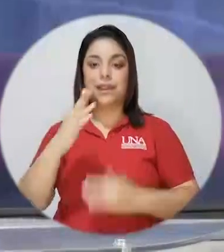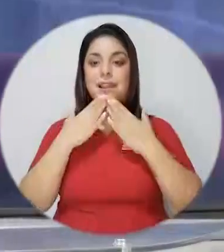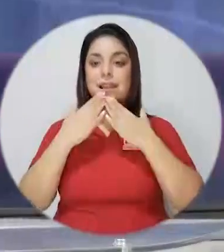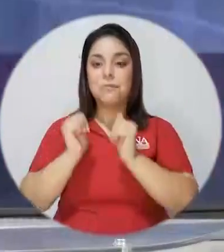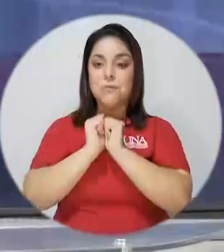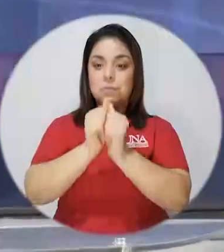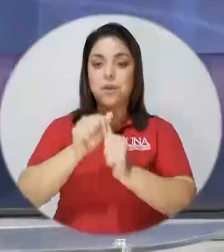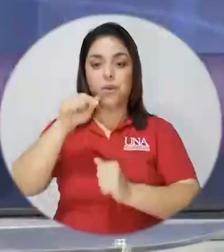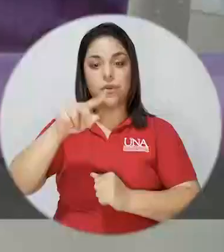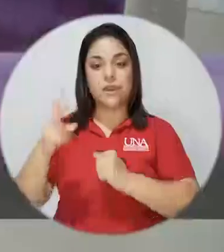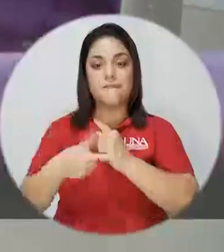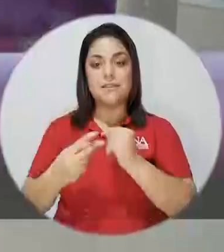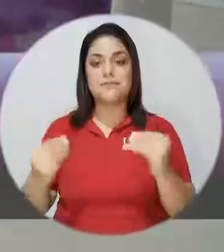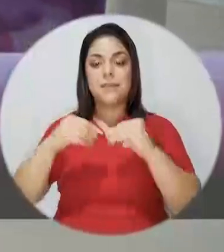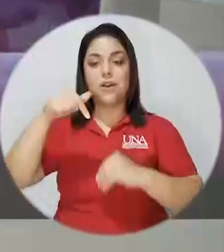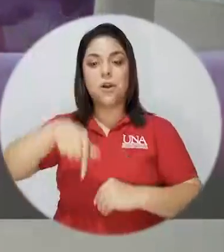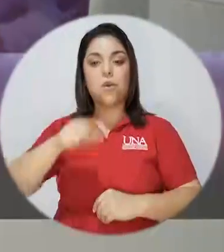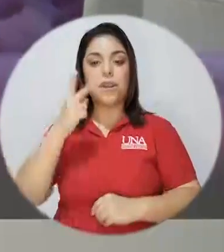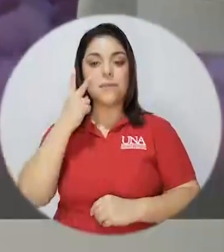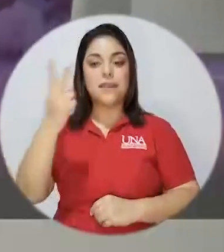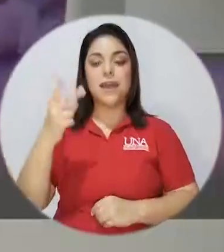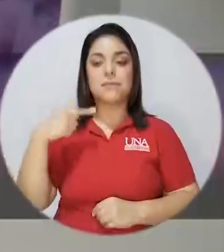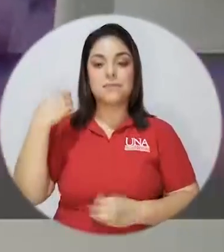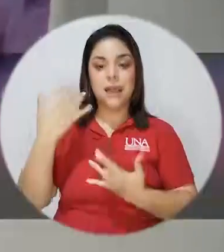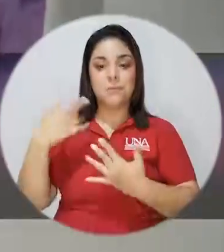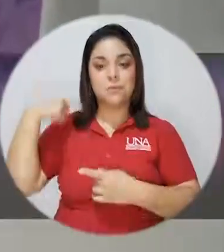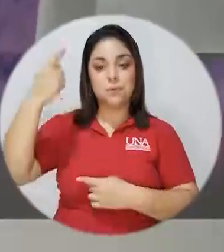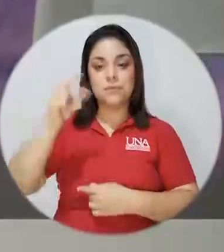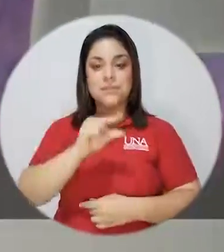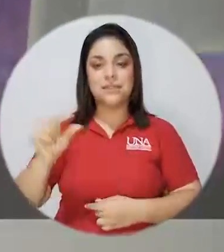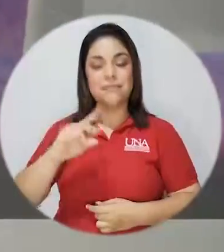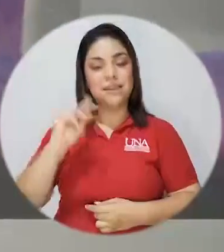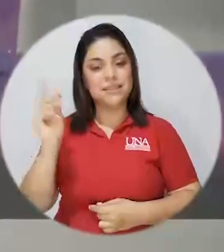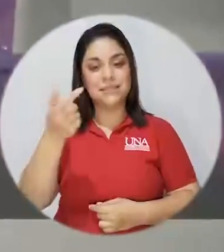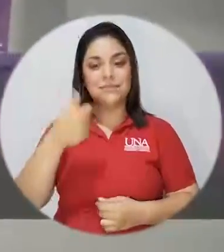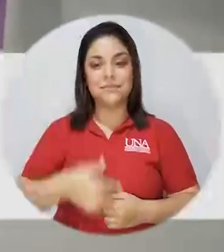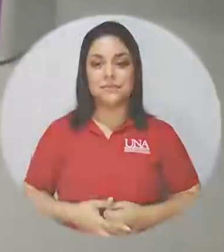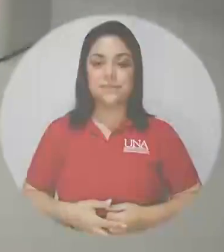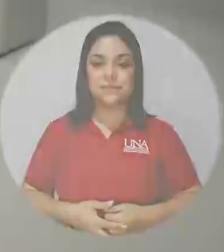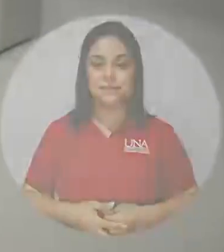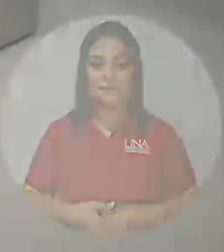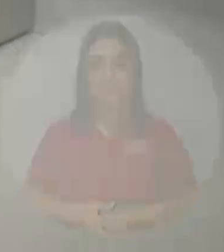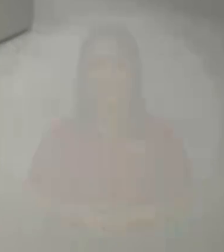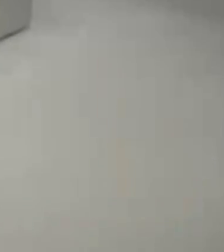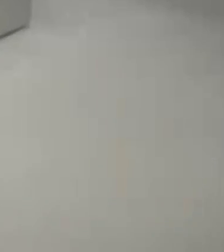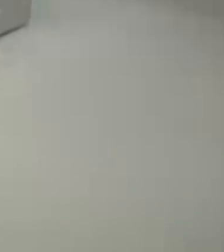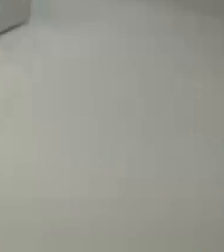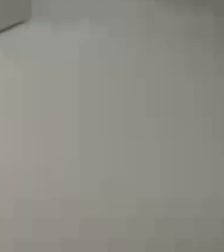www.unacomunica.una.ac.cr. Gracias por acompañarnos una vez más en Una Mirada. Le esperamos la próxima semana. Hasta pronto.